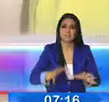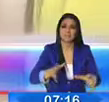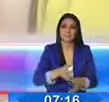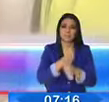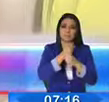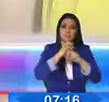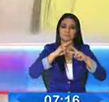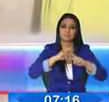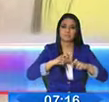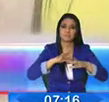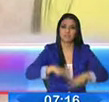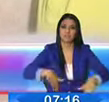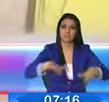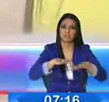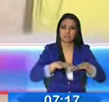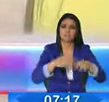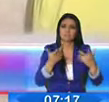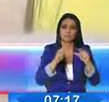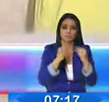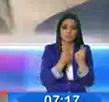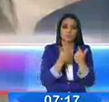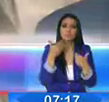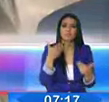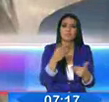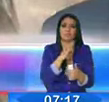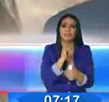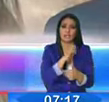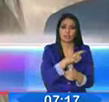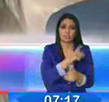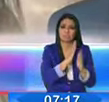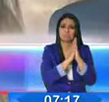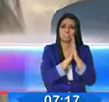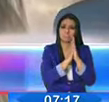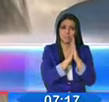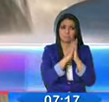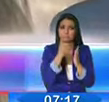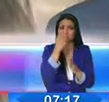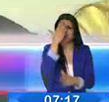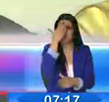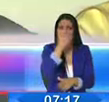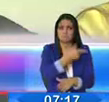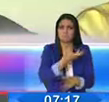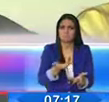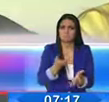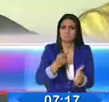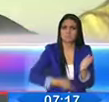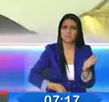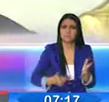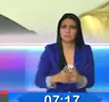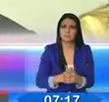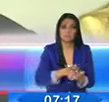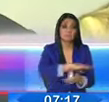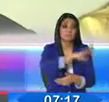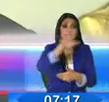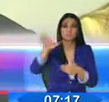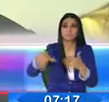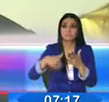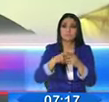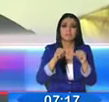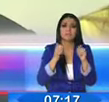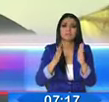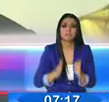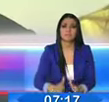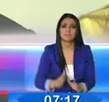me sale del bloque de creo sus integrantes afirman tener suficientes razones los legisladores podamos